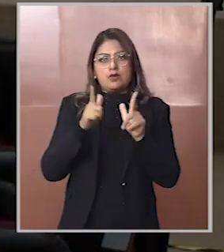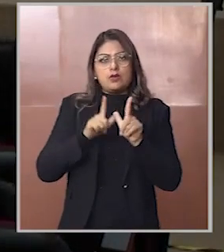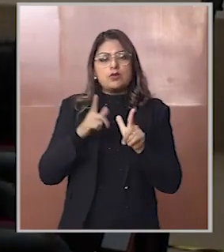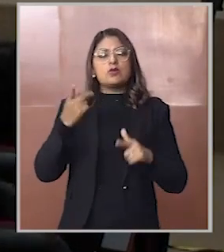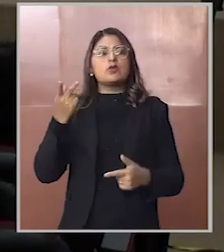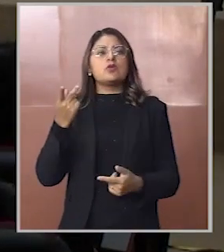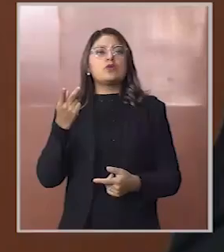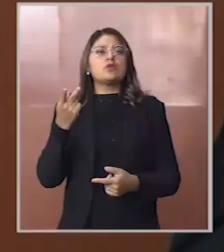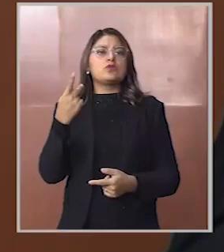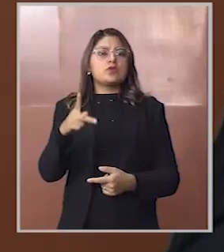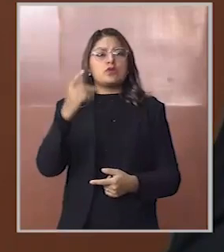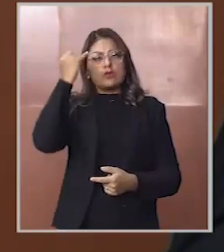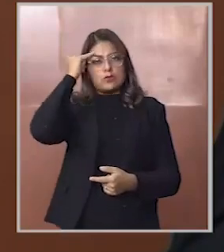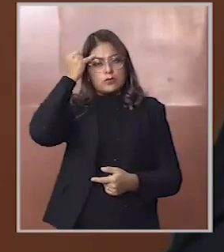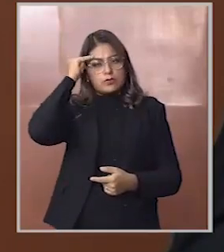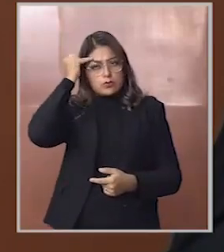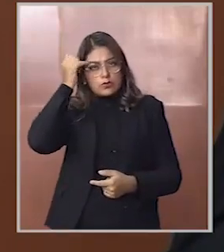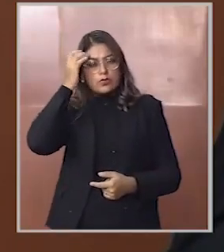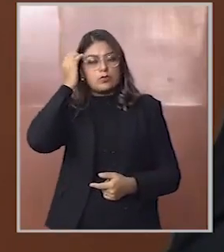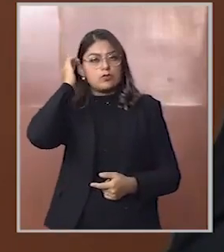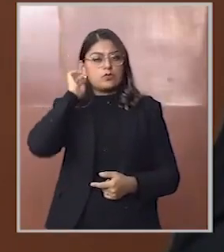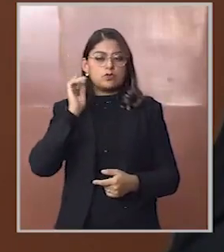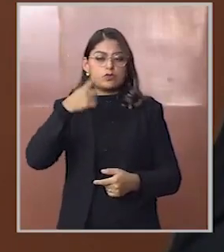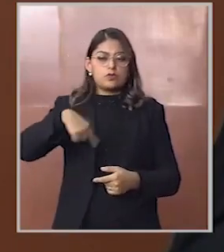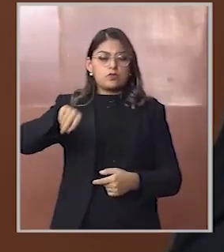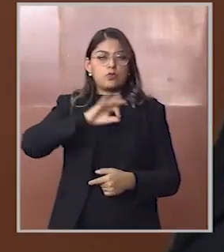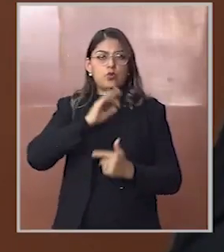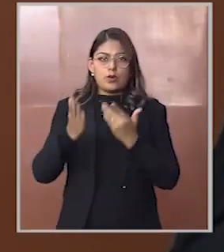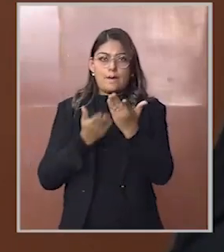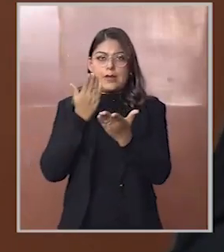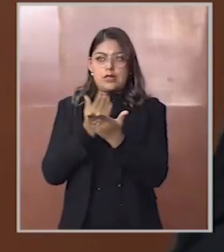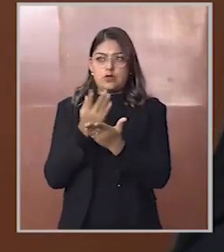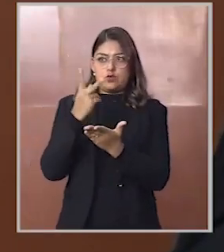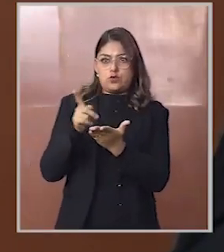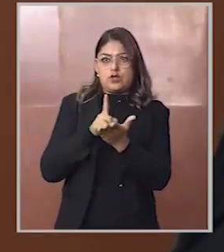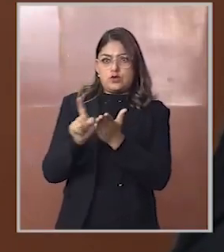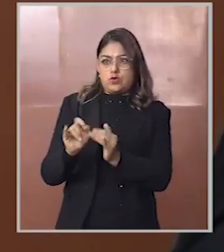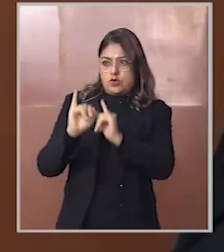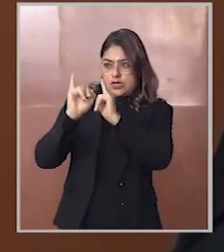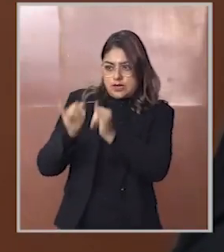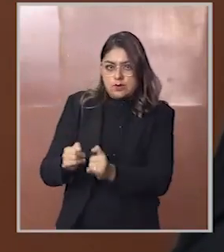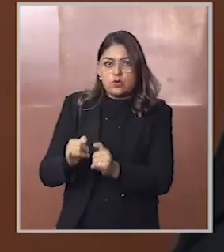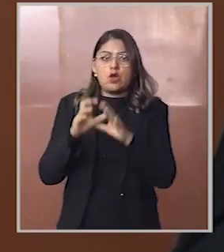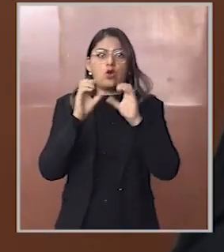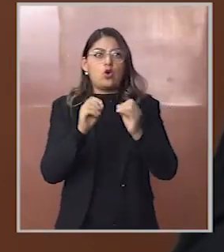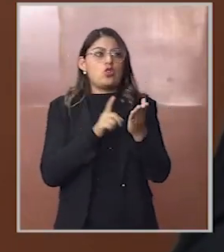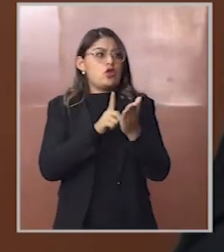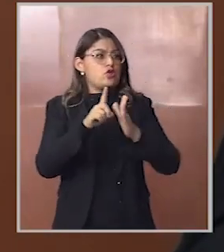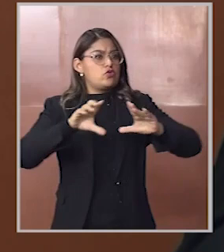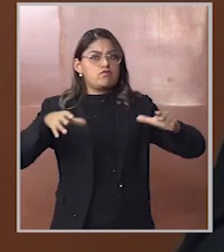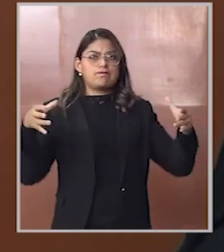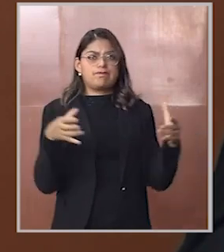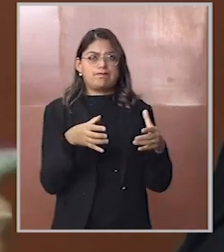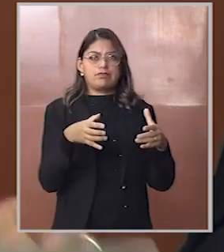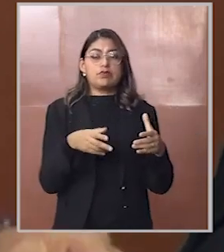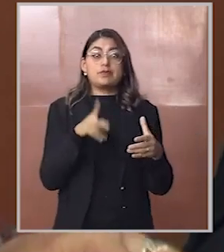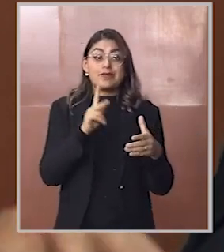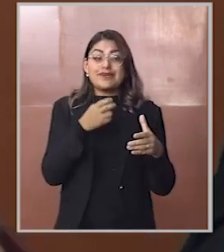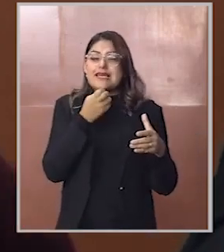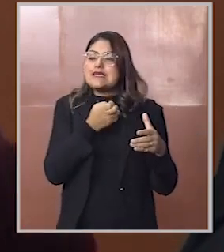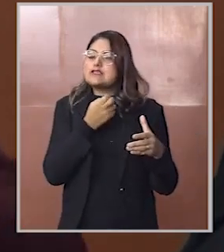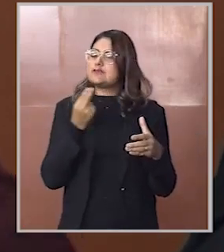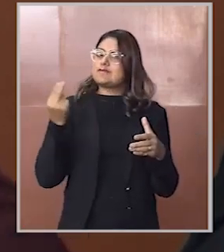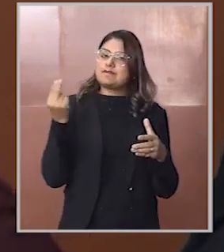comunidades y de sus integrantes los cuales se pueden exigir de forma tanto individual como colectiva siendo Esta